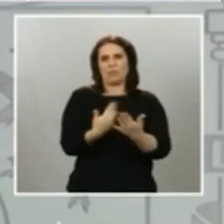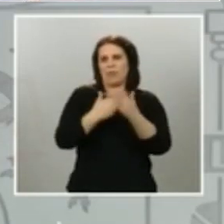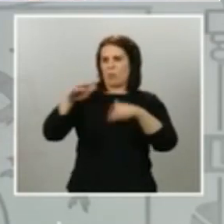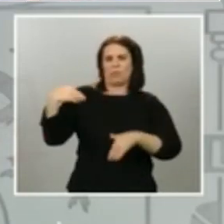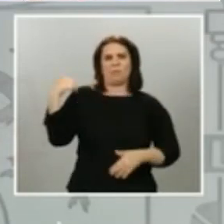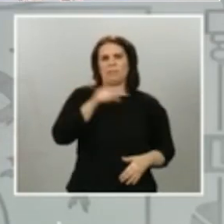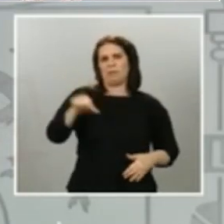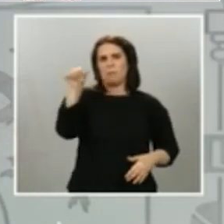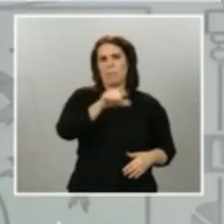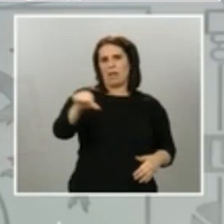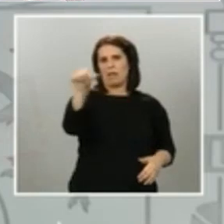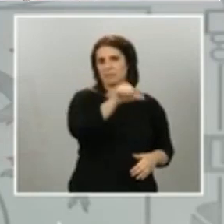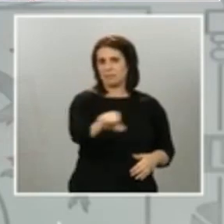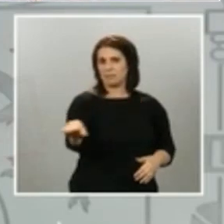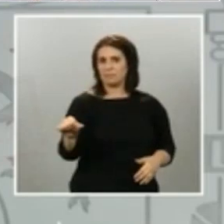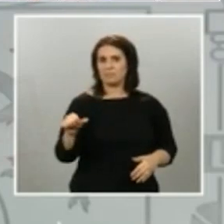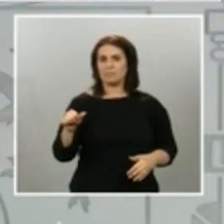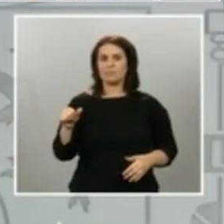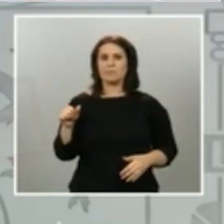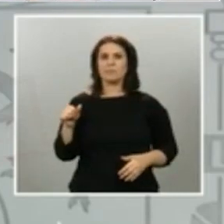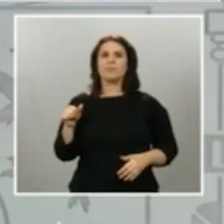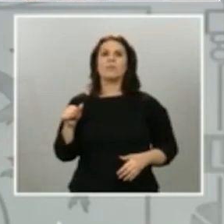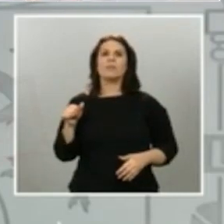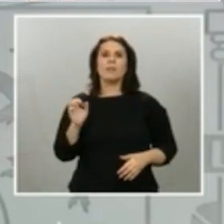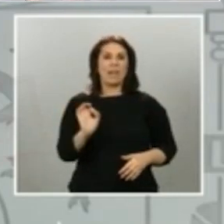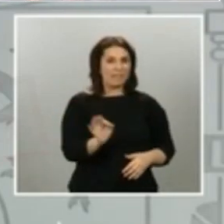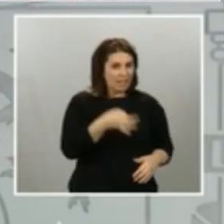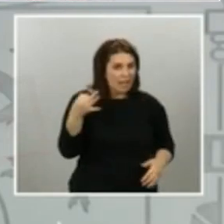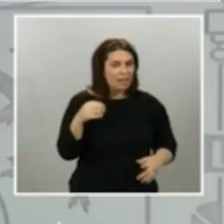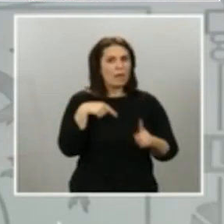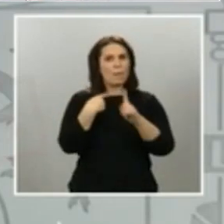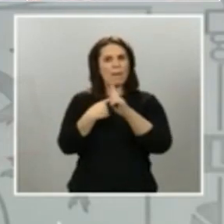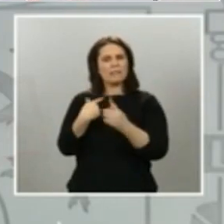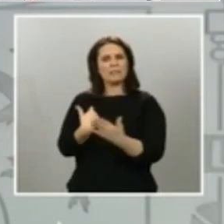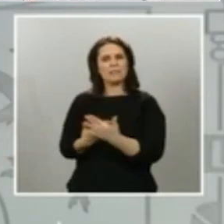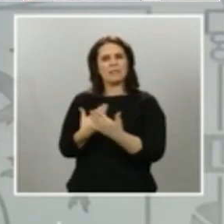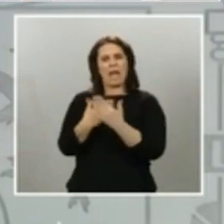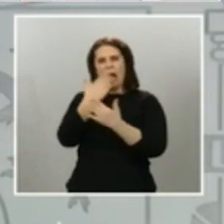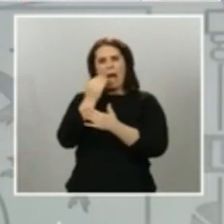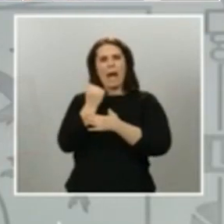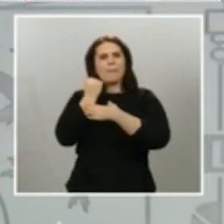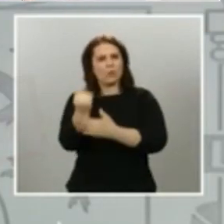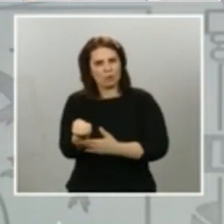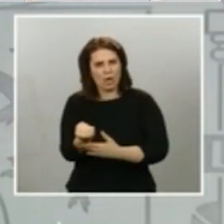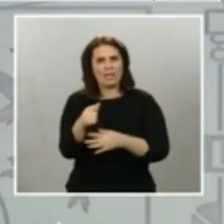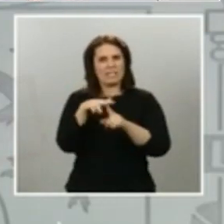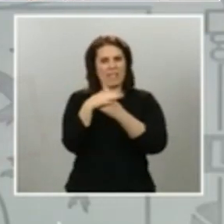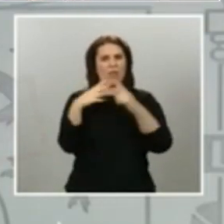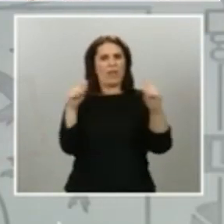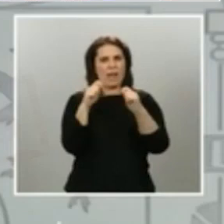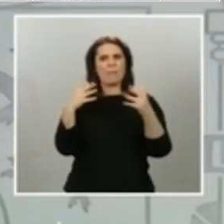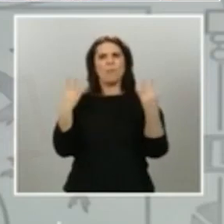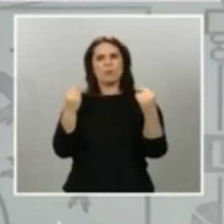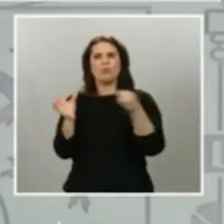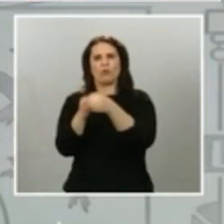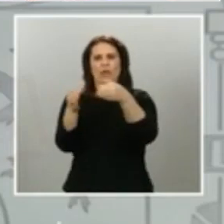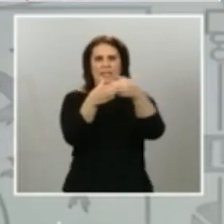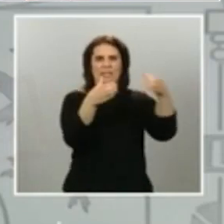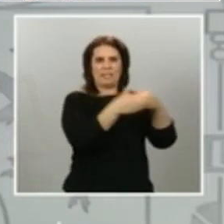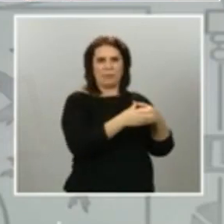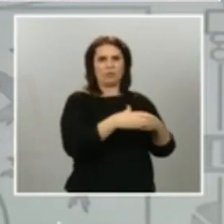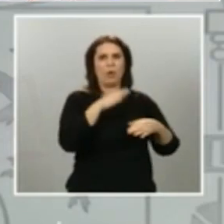y jamás contrataría alta en sangre o alta en iglesias o alta línea